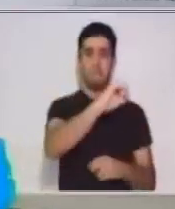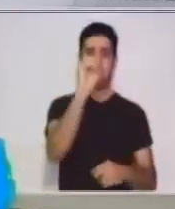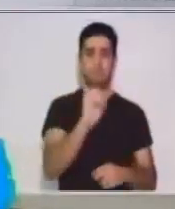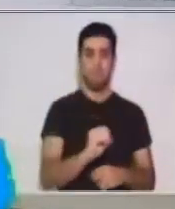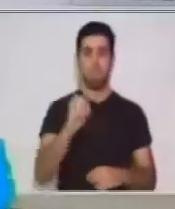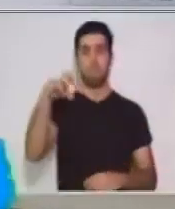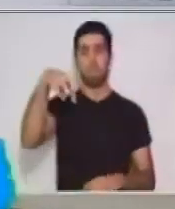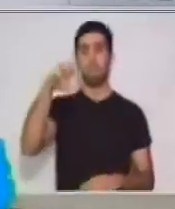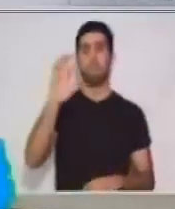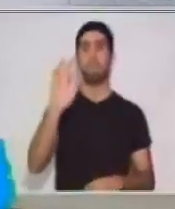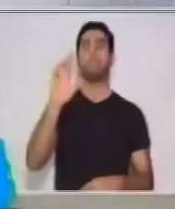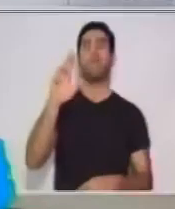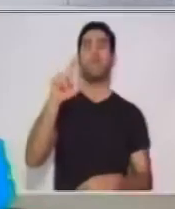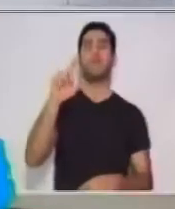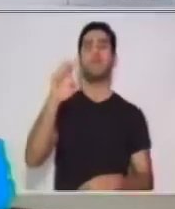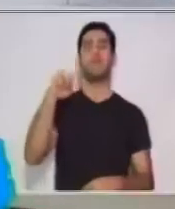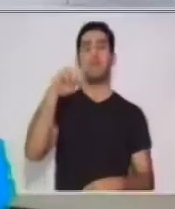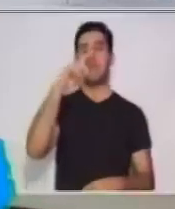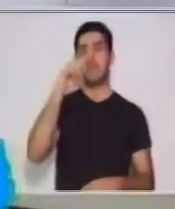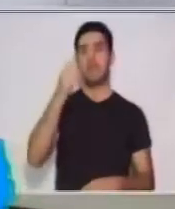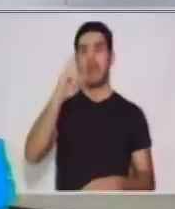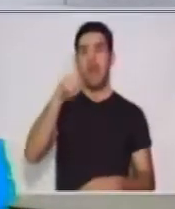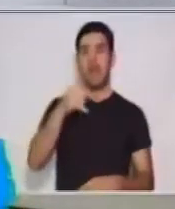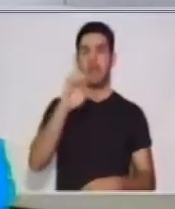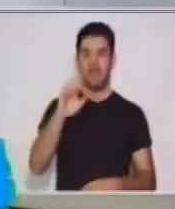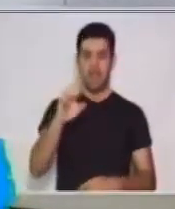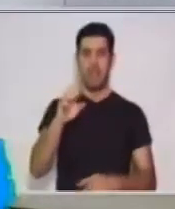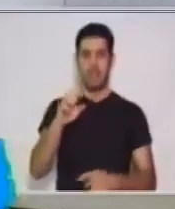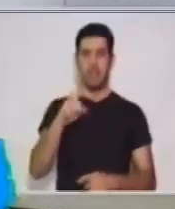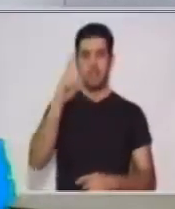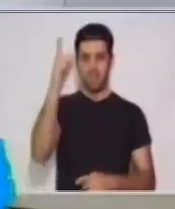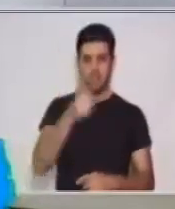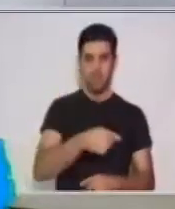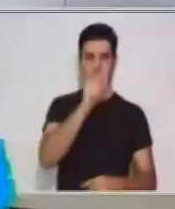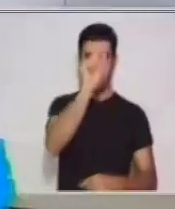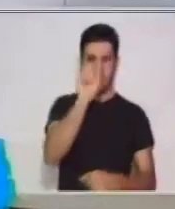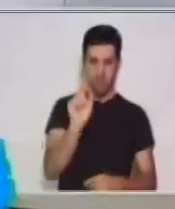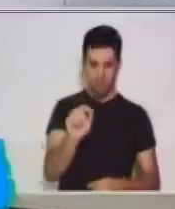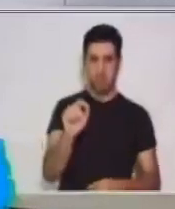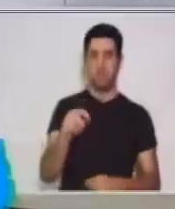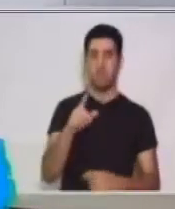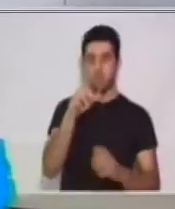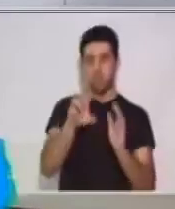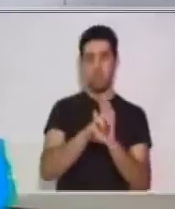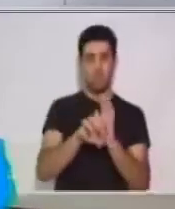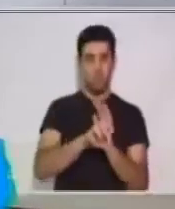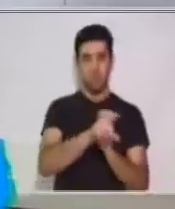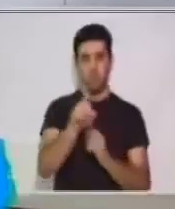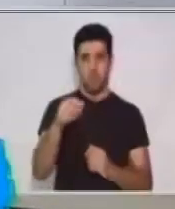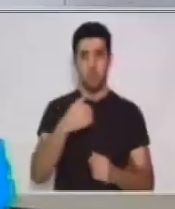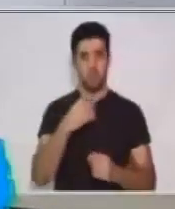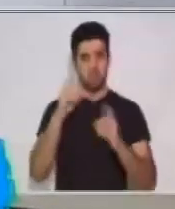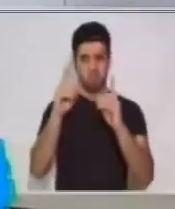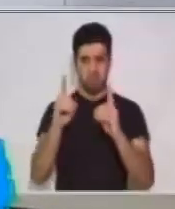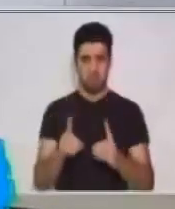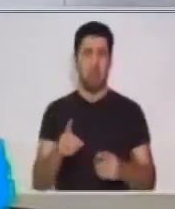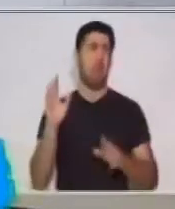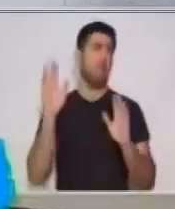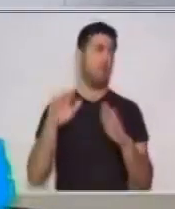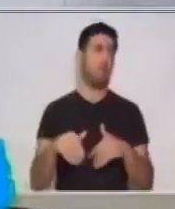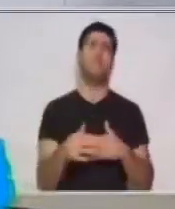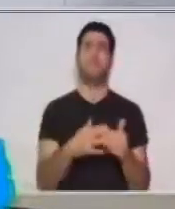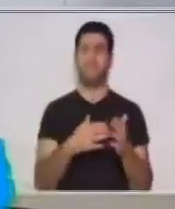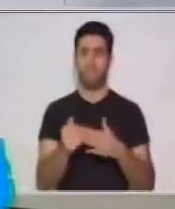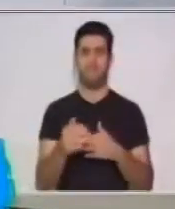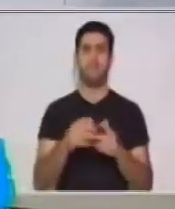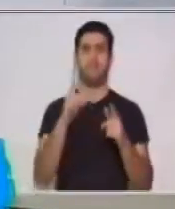de matemáticas para primer grado básico. Si en casa hay alguna persona con discapacidad, este tema le ayudará